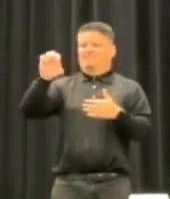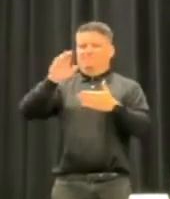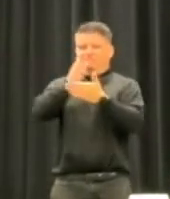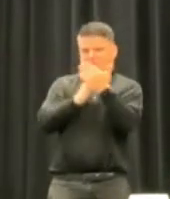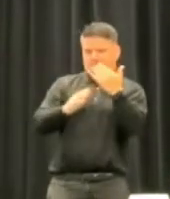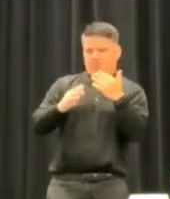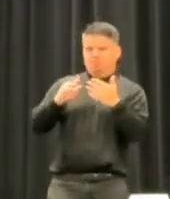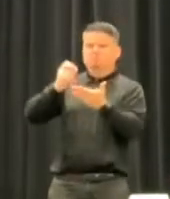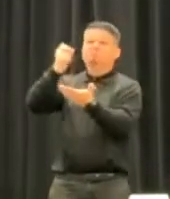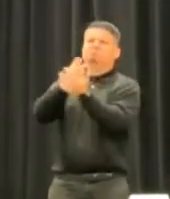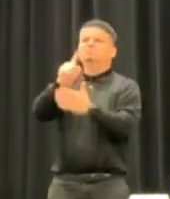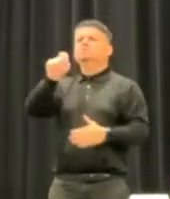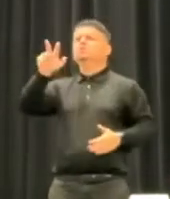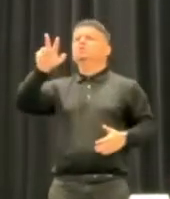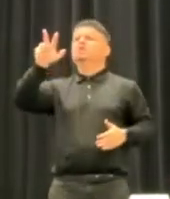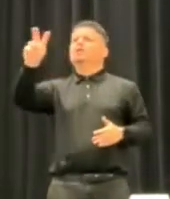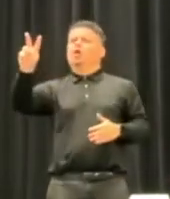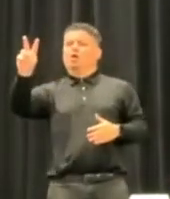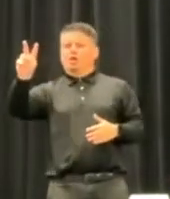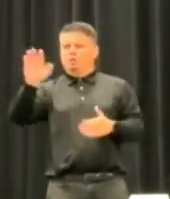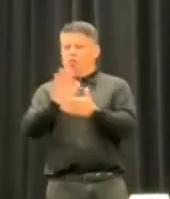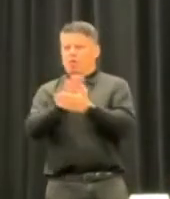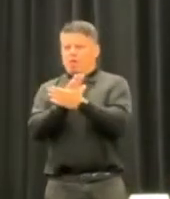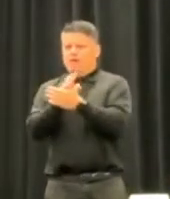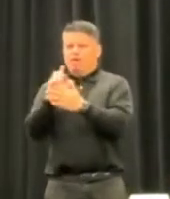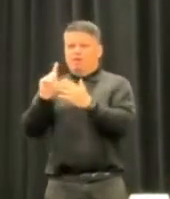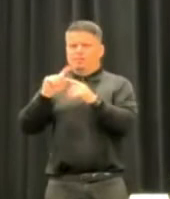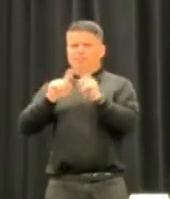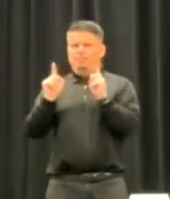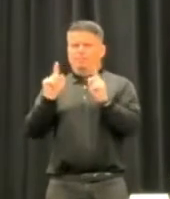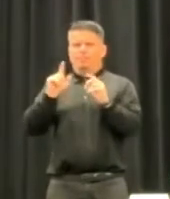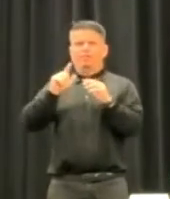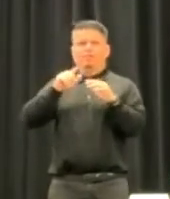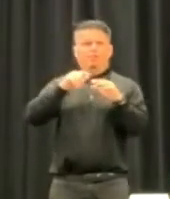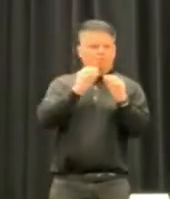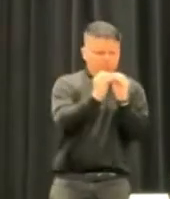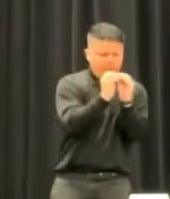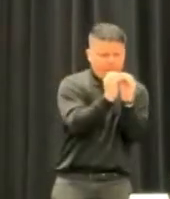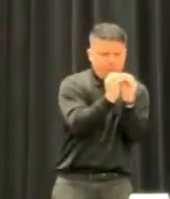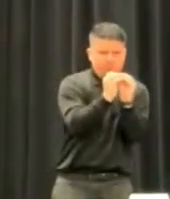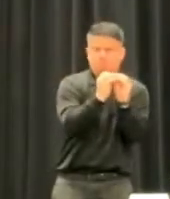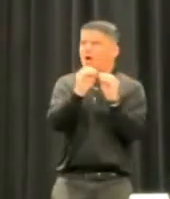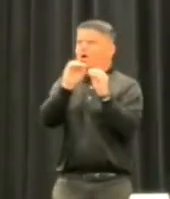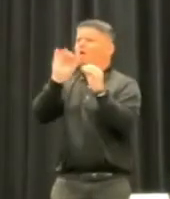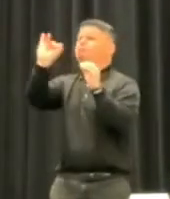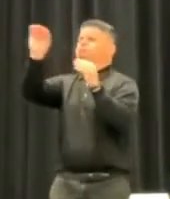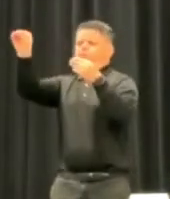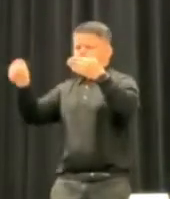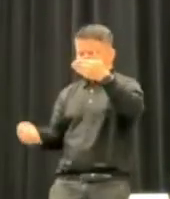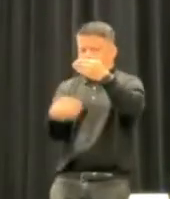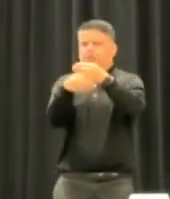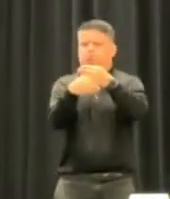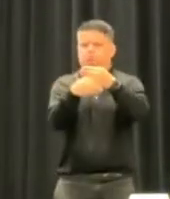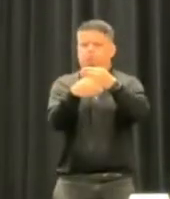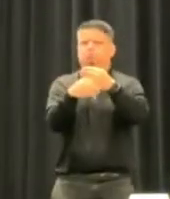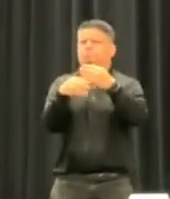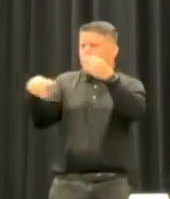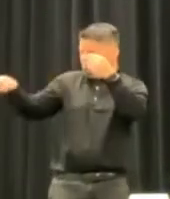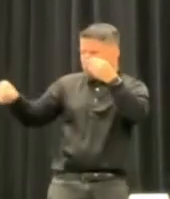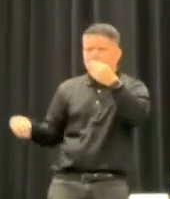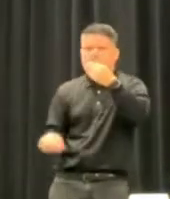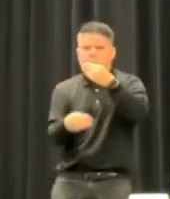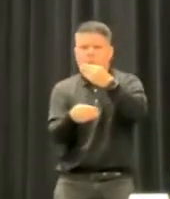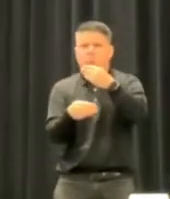semanalmente se seguirá gente integrando escuelas adicionales aquí lo importante es la comunicación de padres maestros